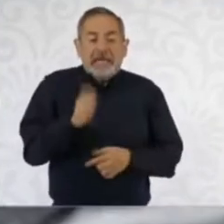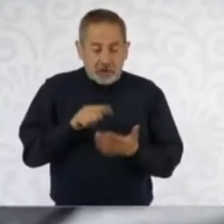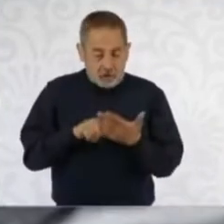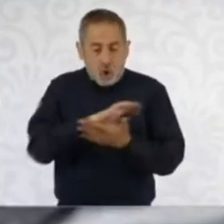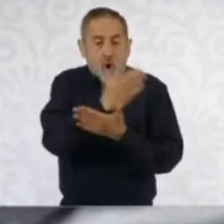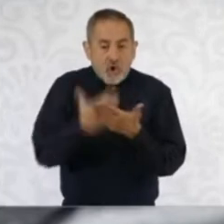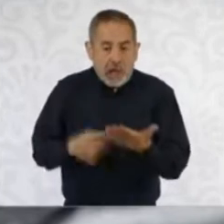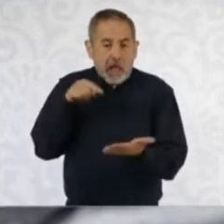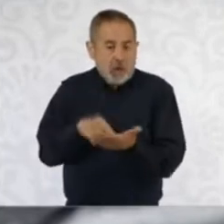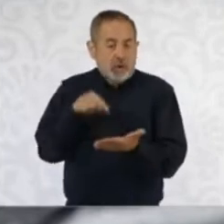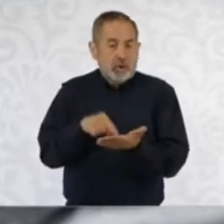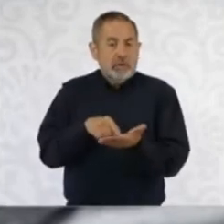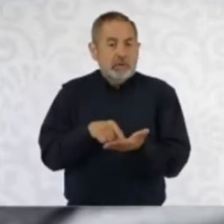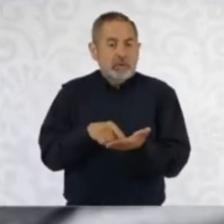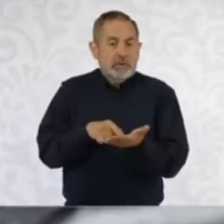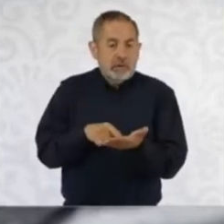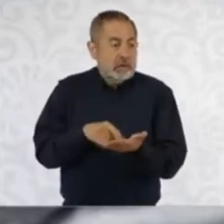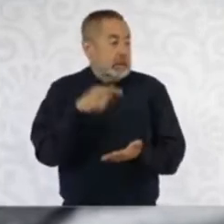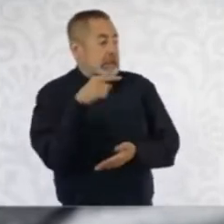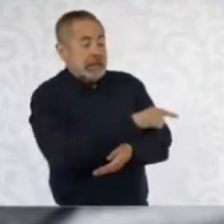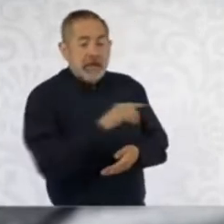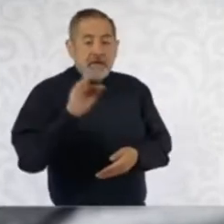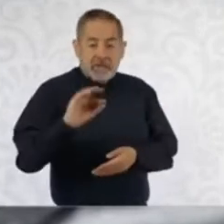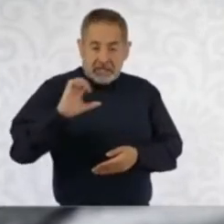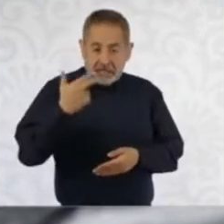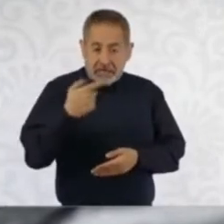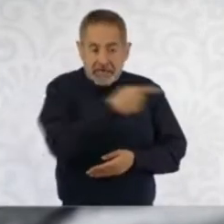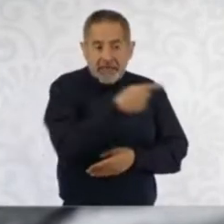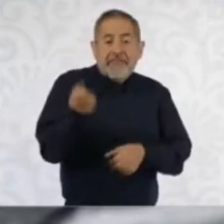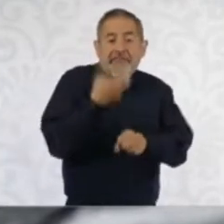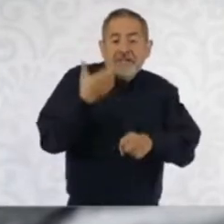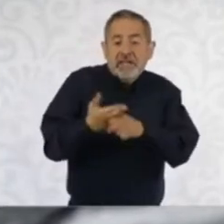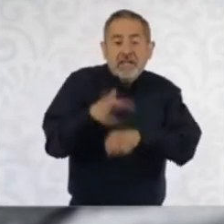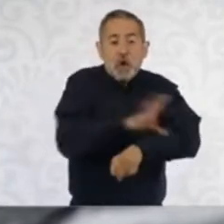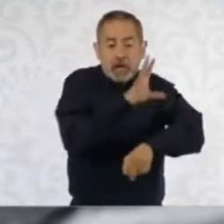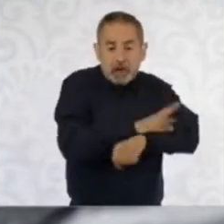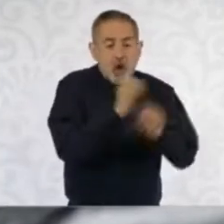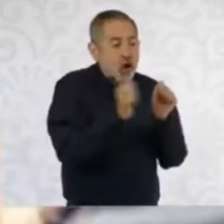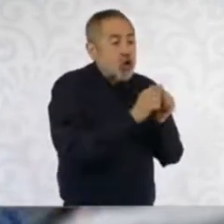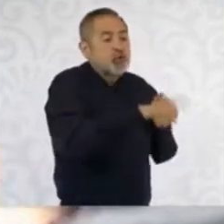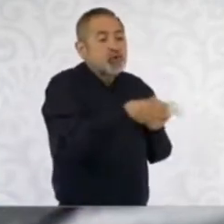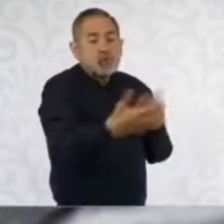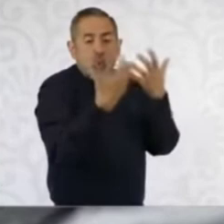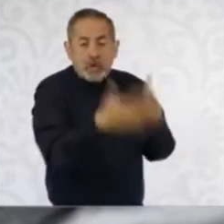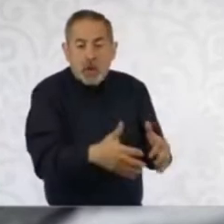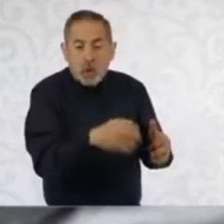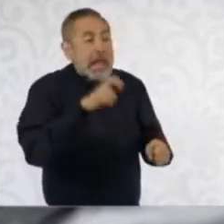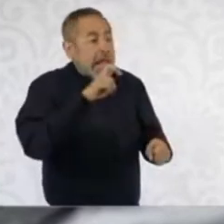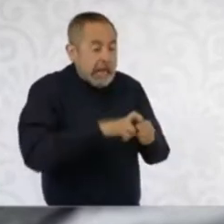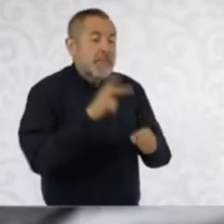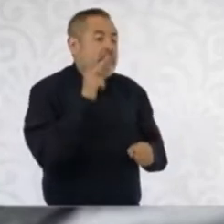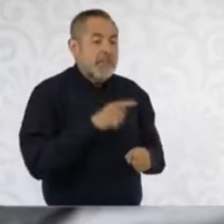que había tenido Calderón siendo secretario de Energía con su cuñado desde Pemex.